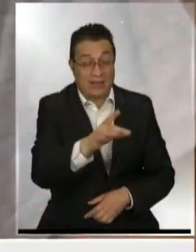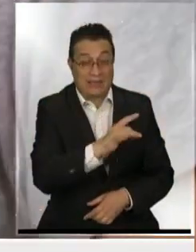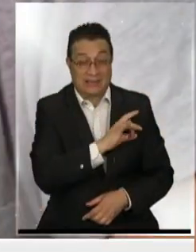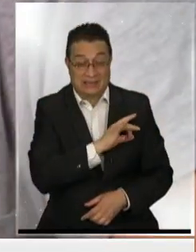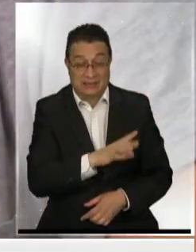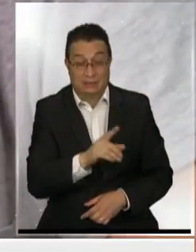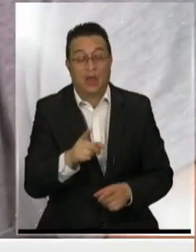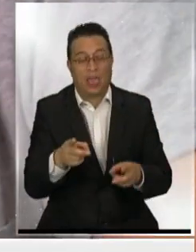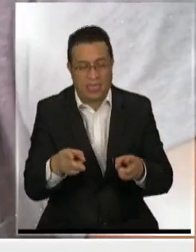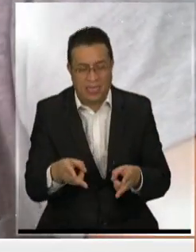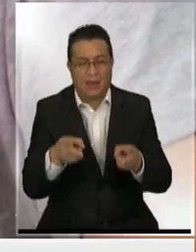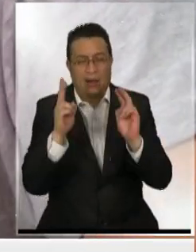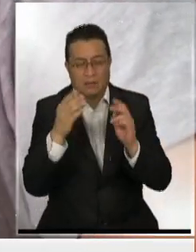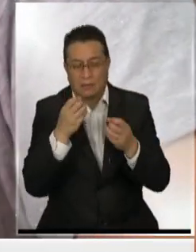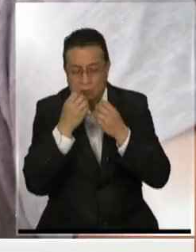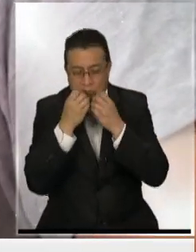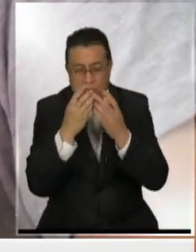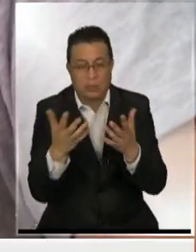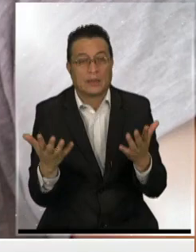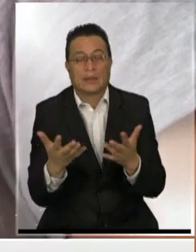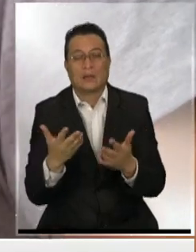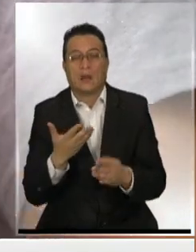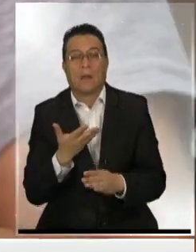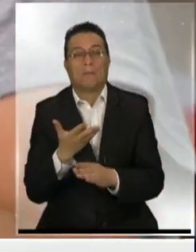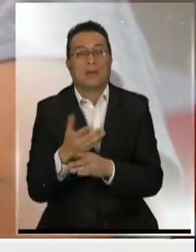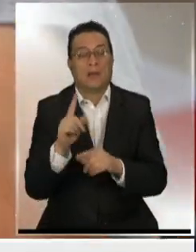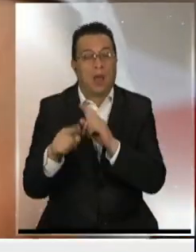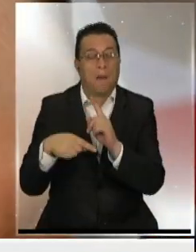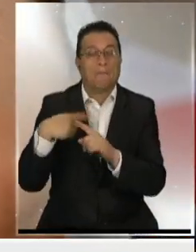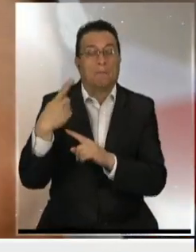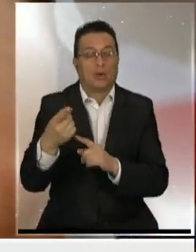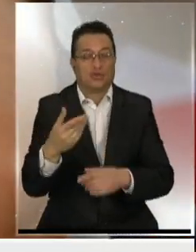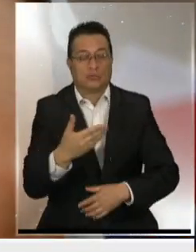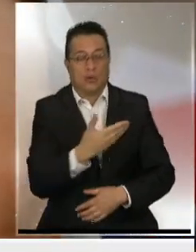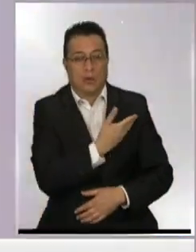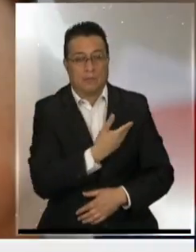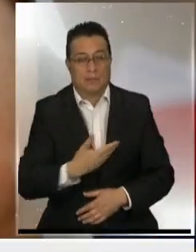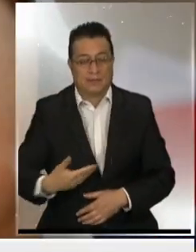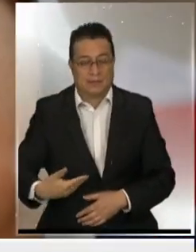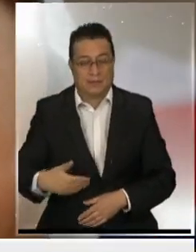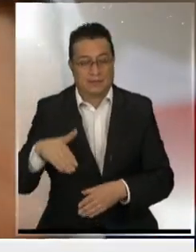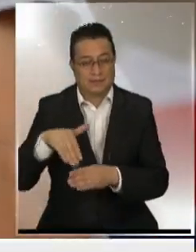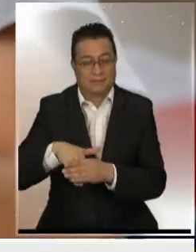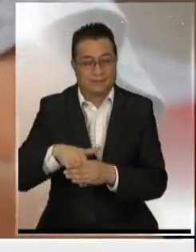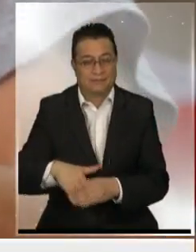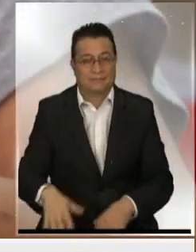tiene derecho a expresar qué le pediría al próximo mandatario electo.